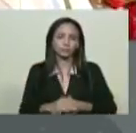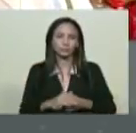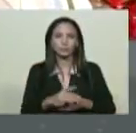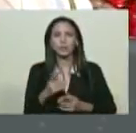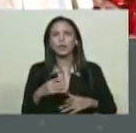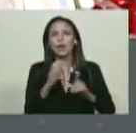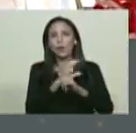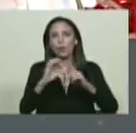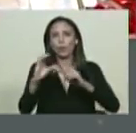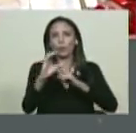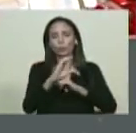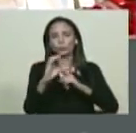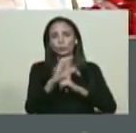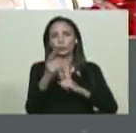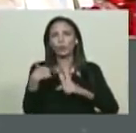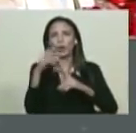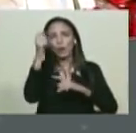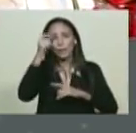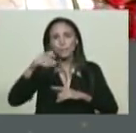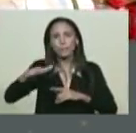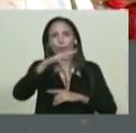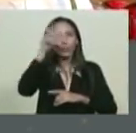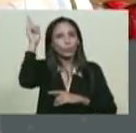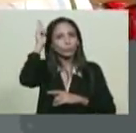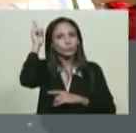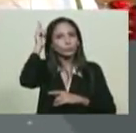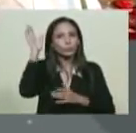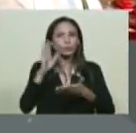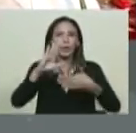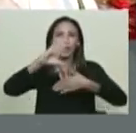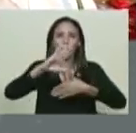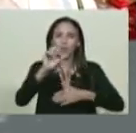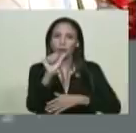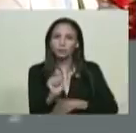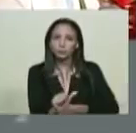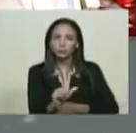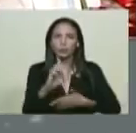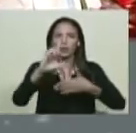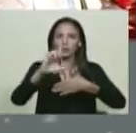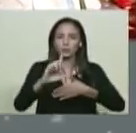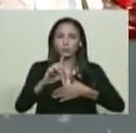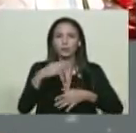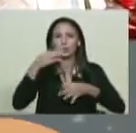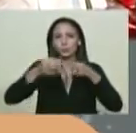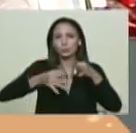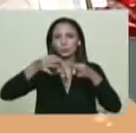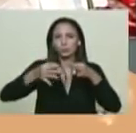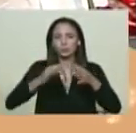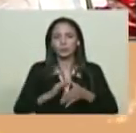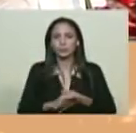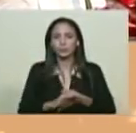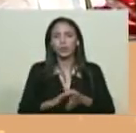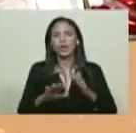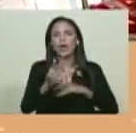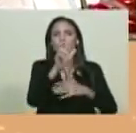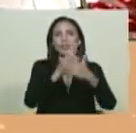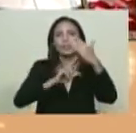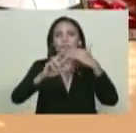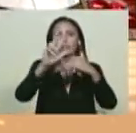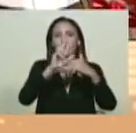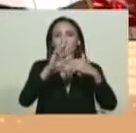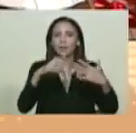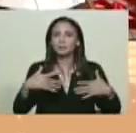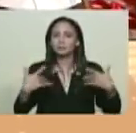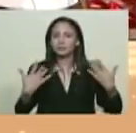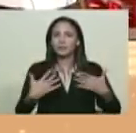incluyendo las culturas milenarias de los pueblos indígenas suramericanos y latinoamericanos, que hay tres armonías claves para